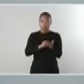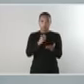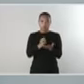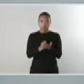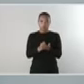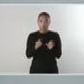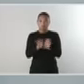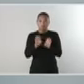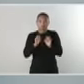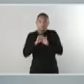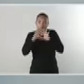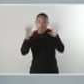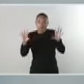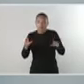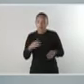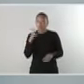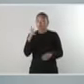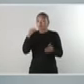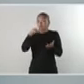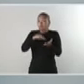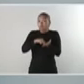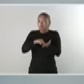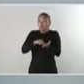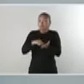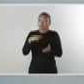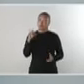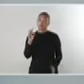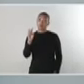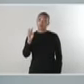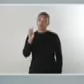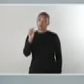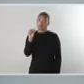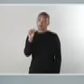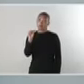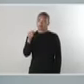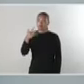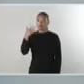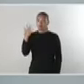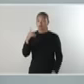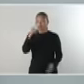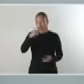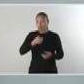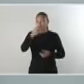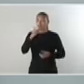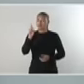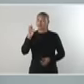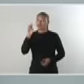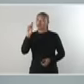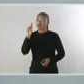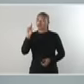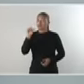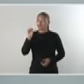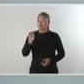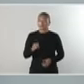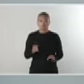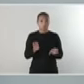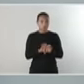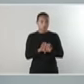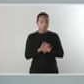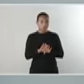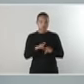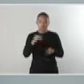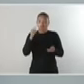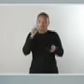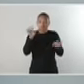parezca se destinen Dos punto setenta y cinco pesos para el pago de la deuda ante esta frivolidad en el